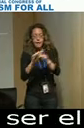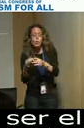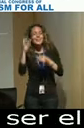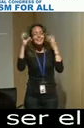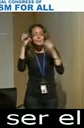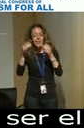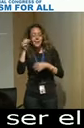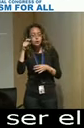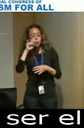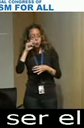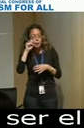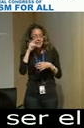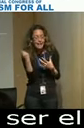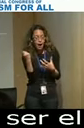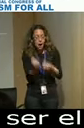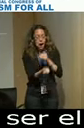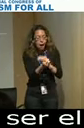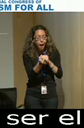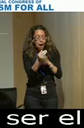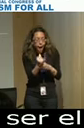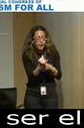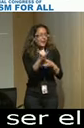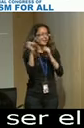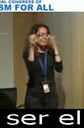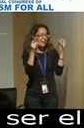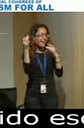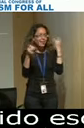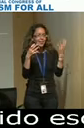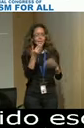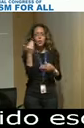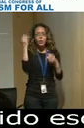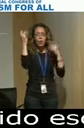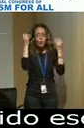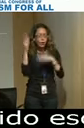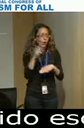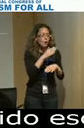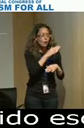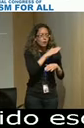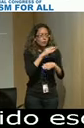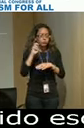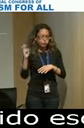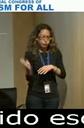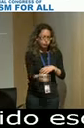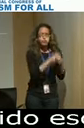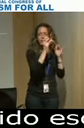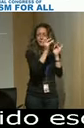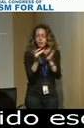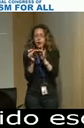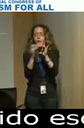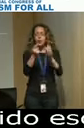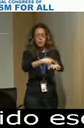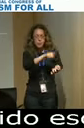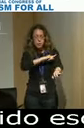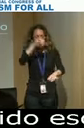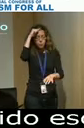turística, coexisten un montón de actividades de ocio, culturales, deportivas, recreativas, de relaciones, con lo cual